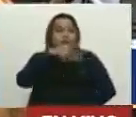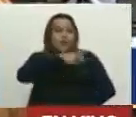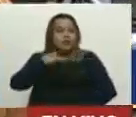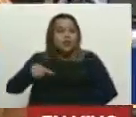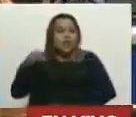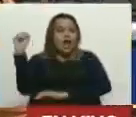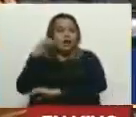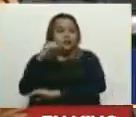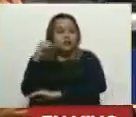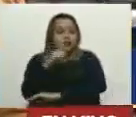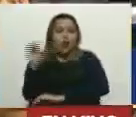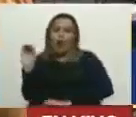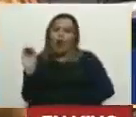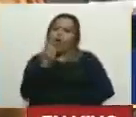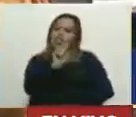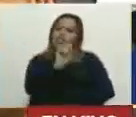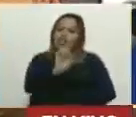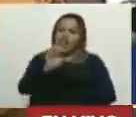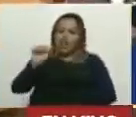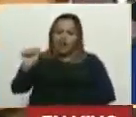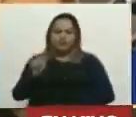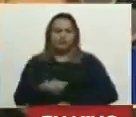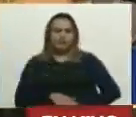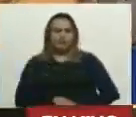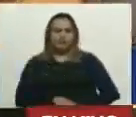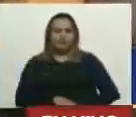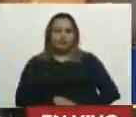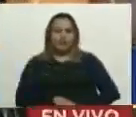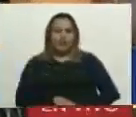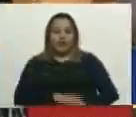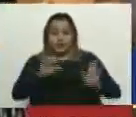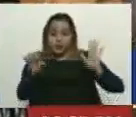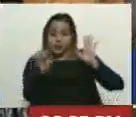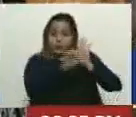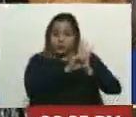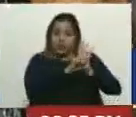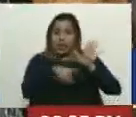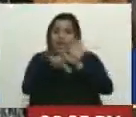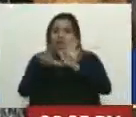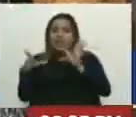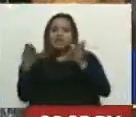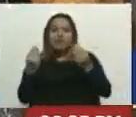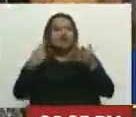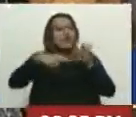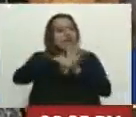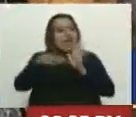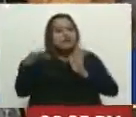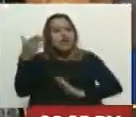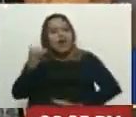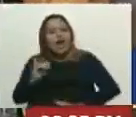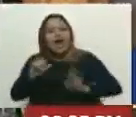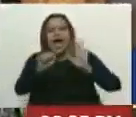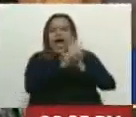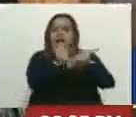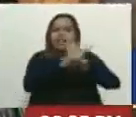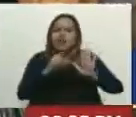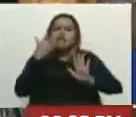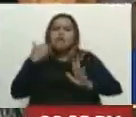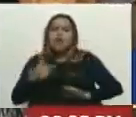TEA. Y es que, a pesar de estar contemplados muchos derechos en nuestra Carta Magna, en artículos como el